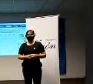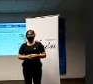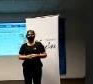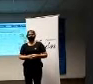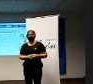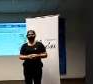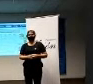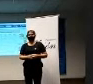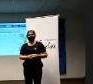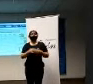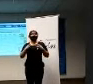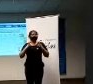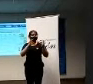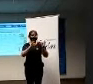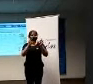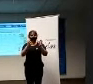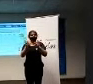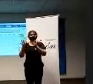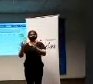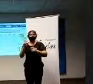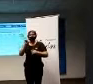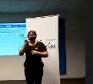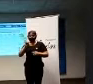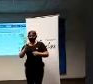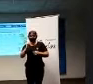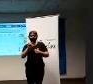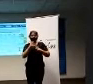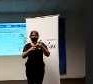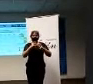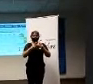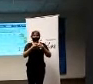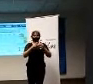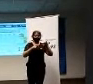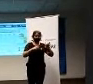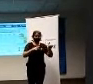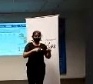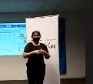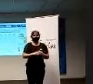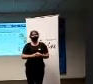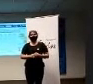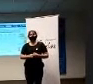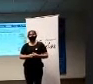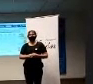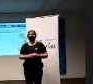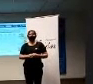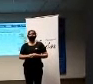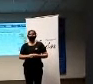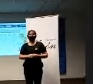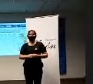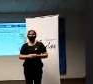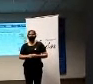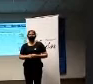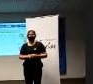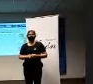que ya serían estos dos últimos colores. Entonces, de acuerdo a esto nos está mostrando que solamente